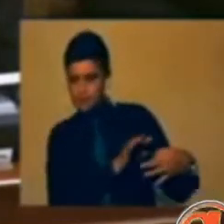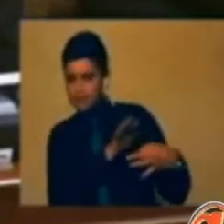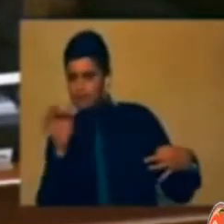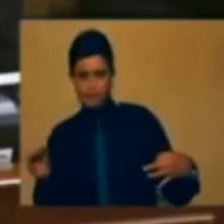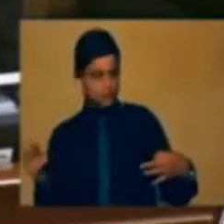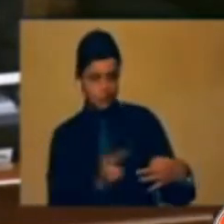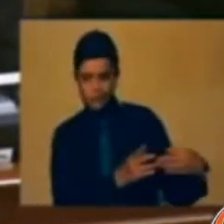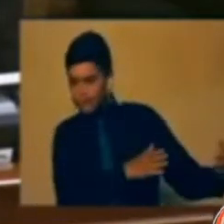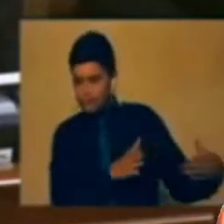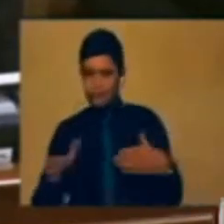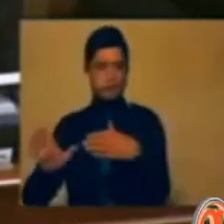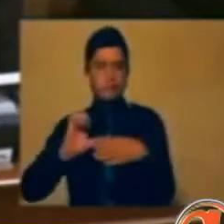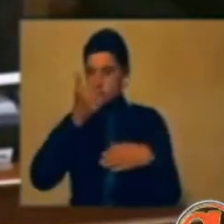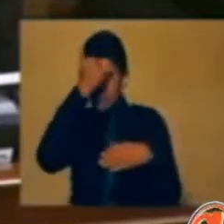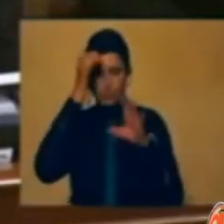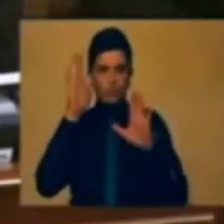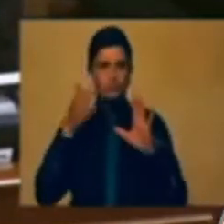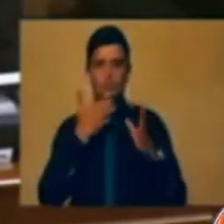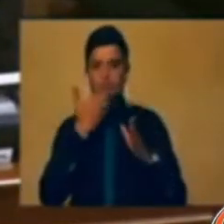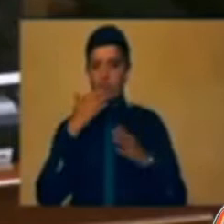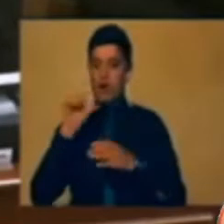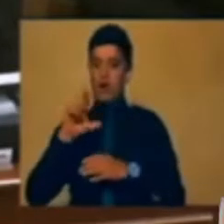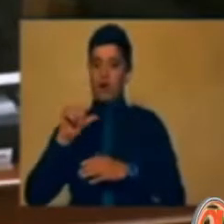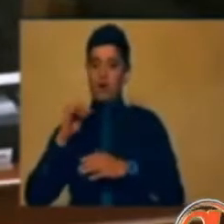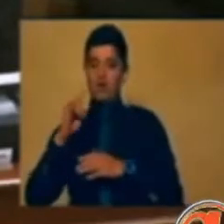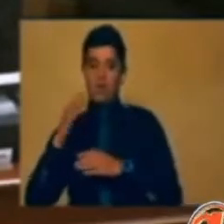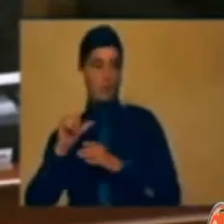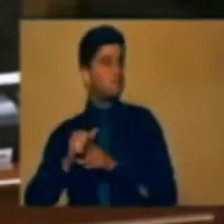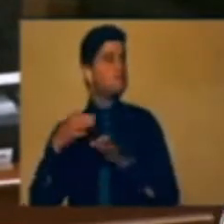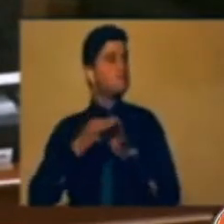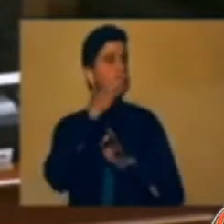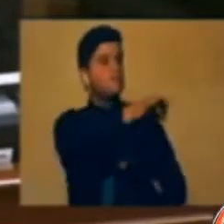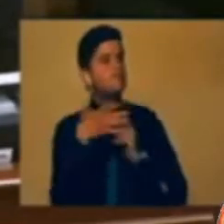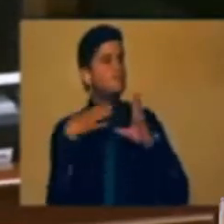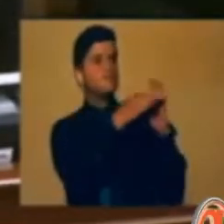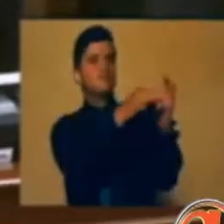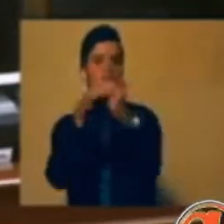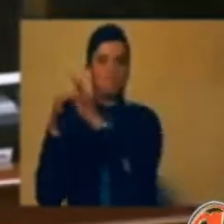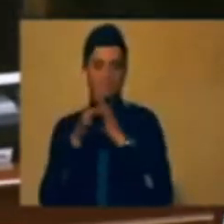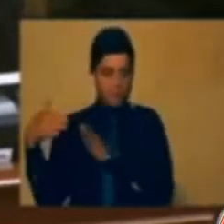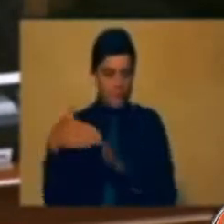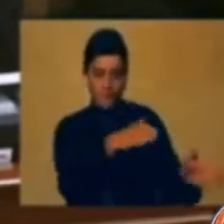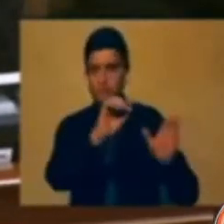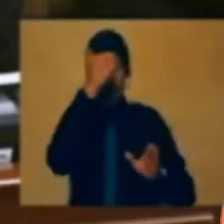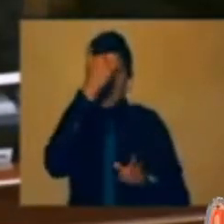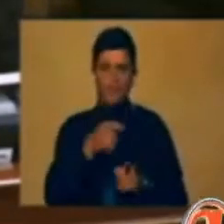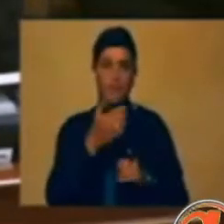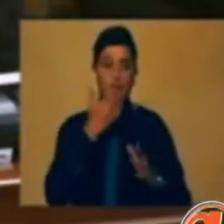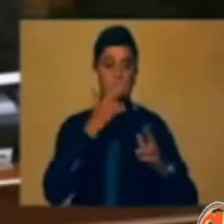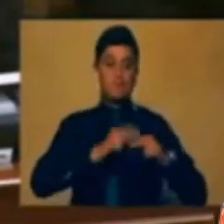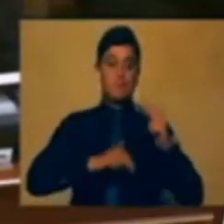acceso al resto del país desde Arauca y viceversa, por supuesto, que de no ser